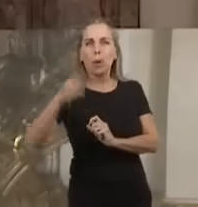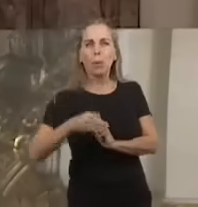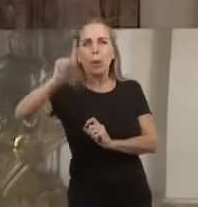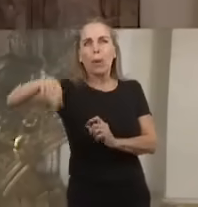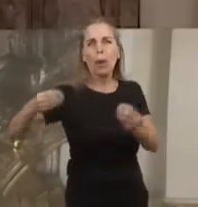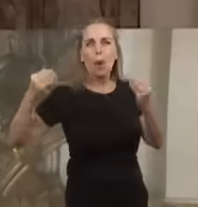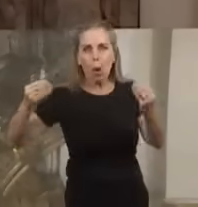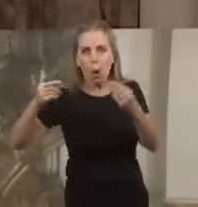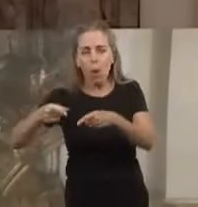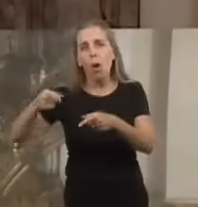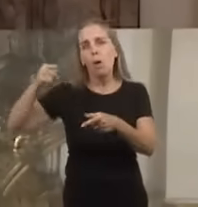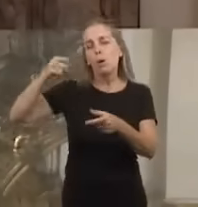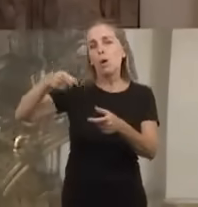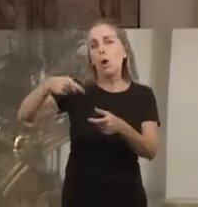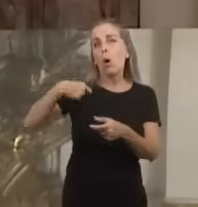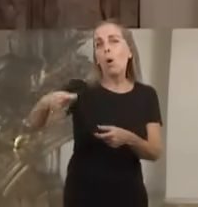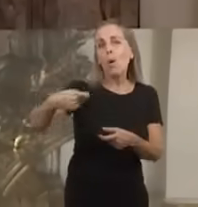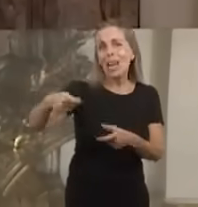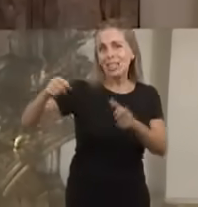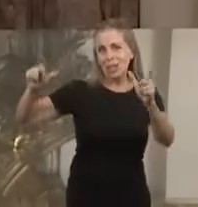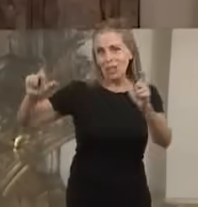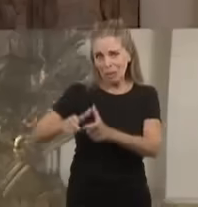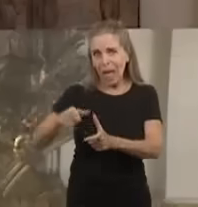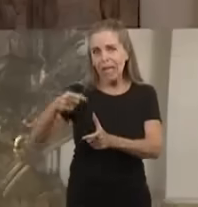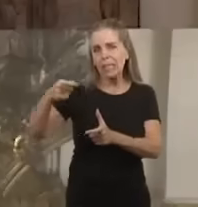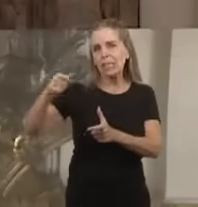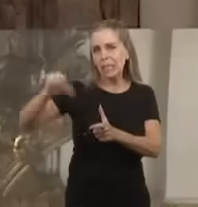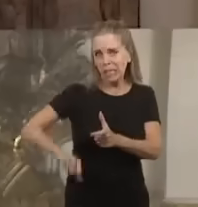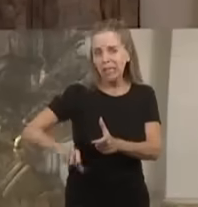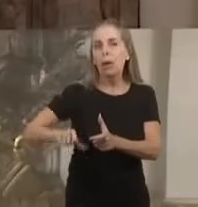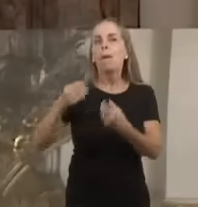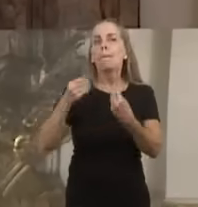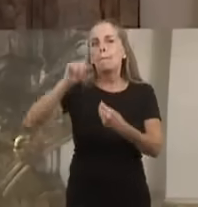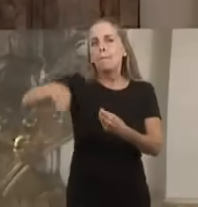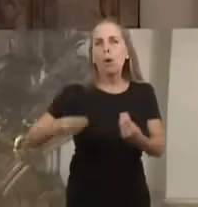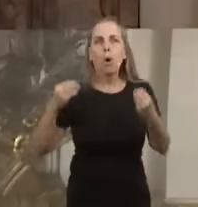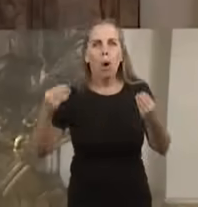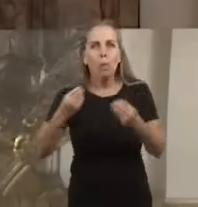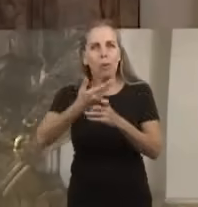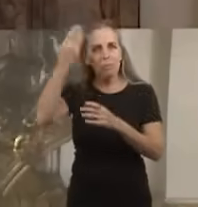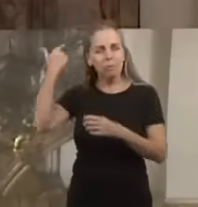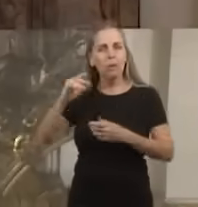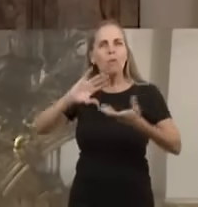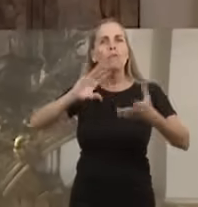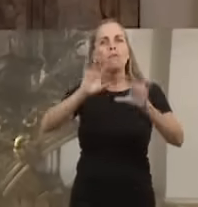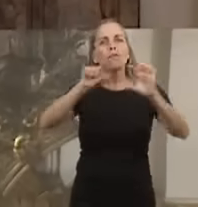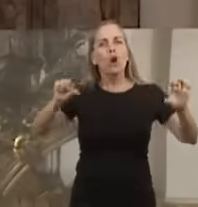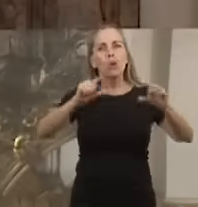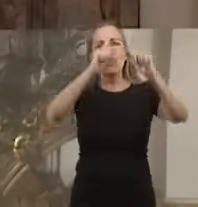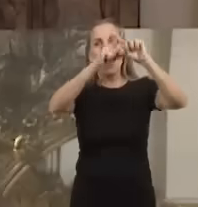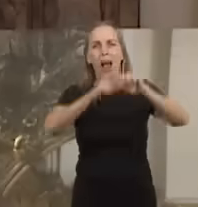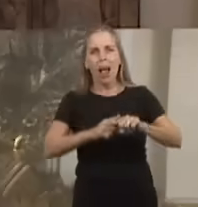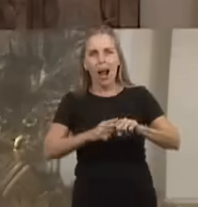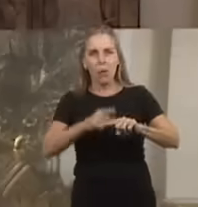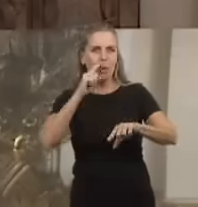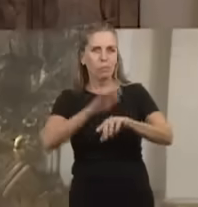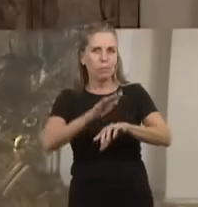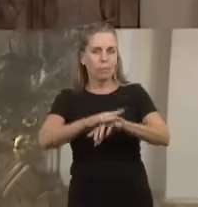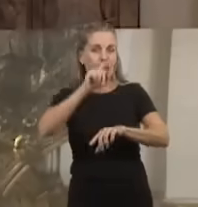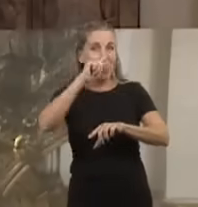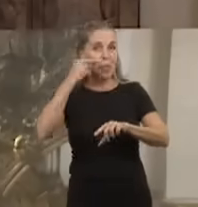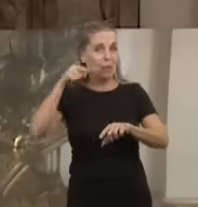pérdida del poder adquisitivo de las jubilaciones pérdida producida por la nefasta fórmula de movilidad de Alberto Fernández que quisimos modificar